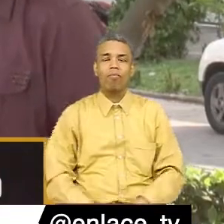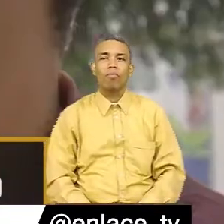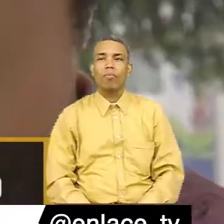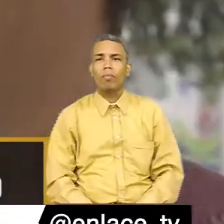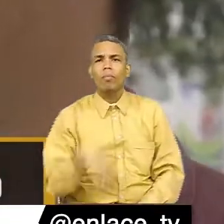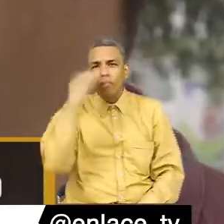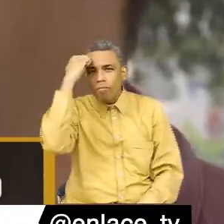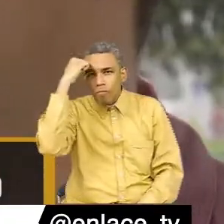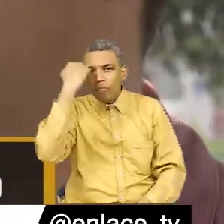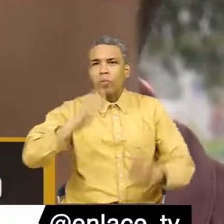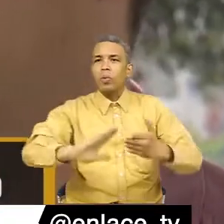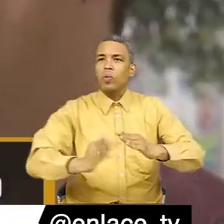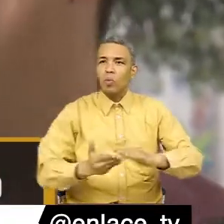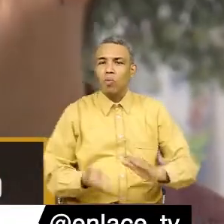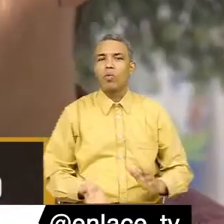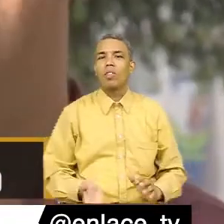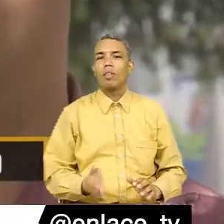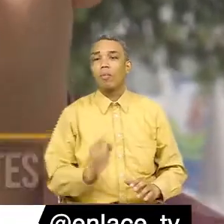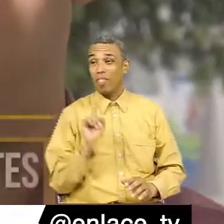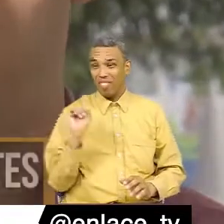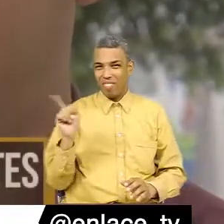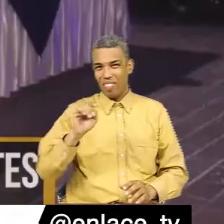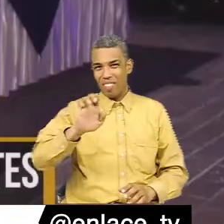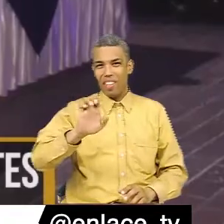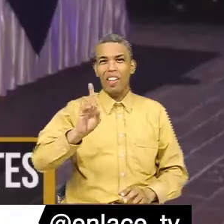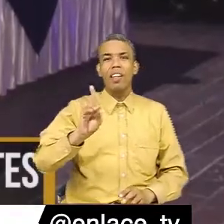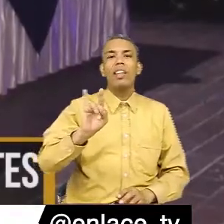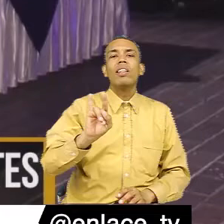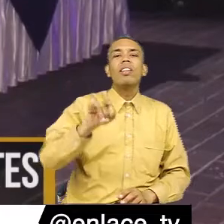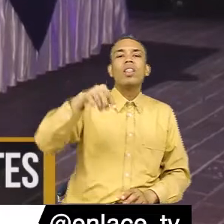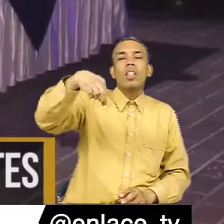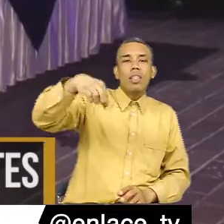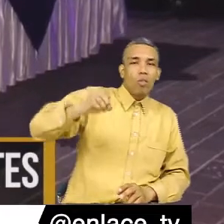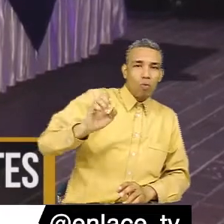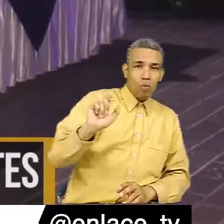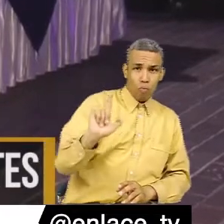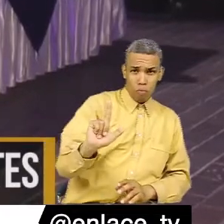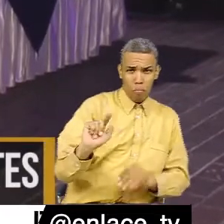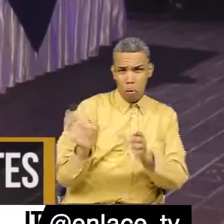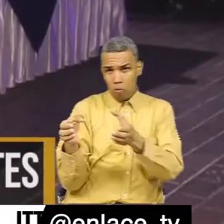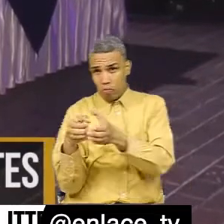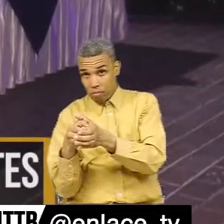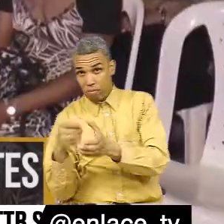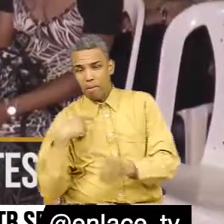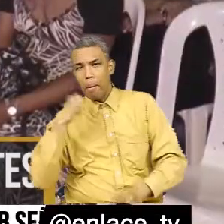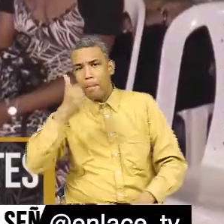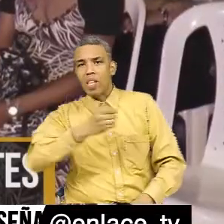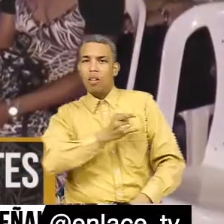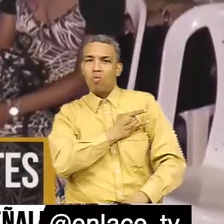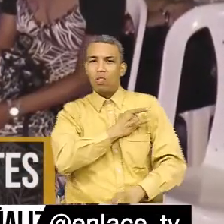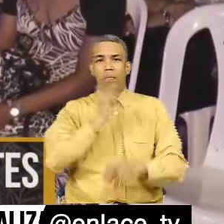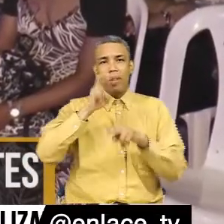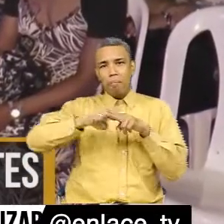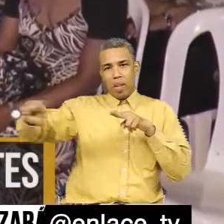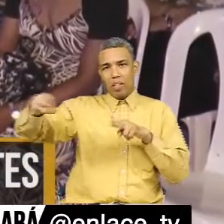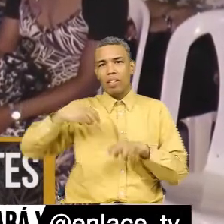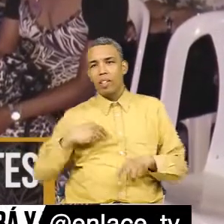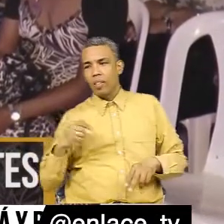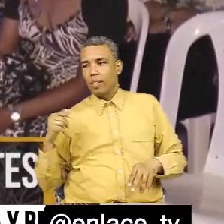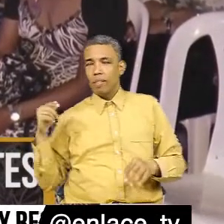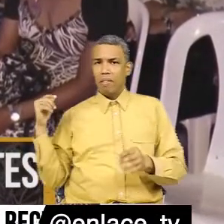es la que hace el representante de Dupol para que asistan a la conferencia sobre la maestría que para ellos ofrece la Universidad Autónoma de Manizales en asocio con